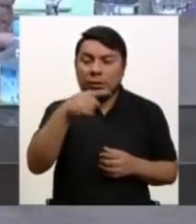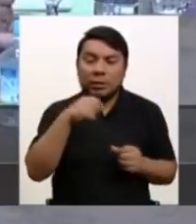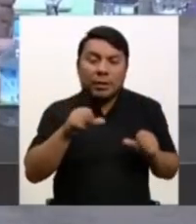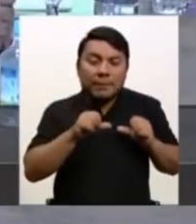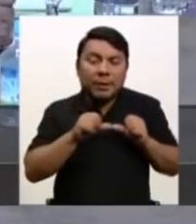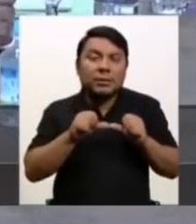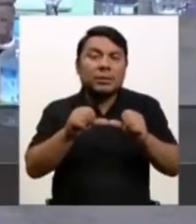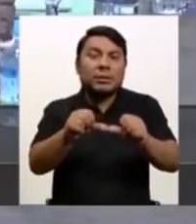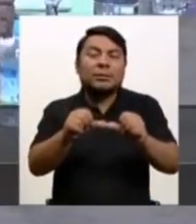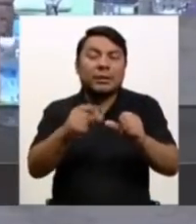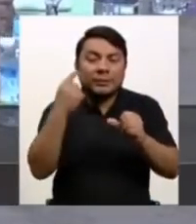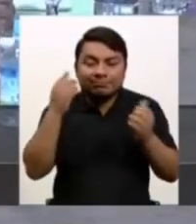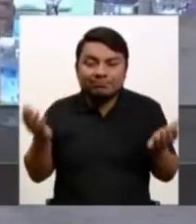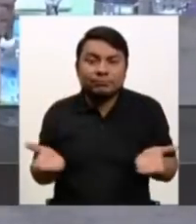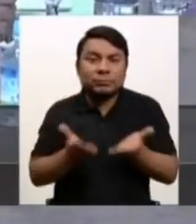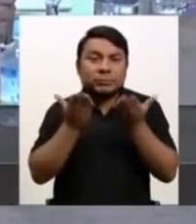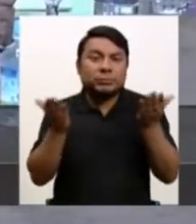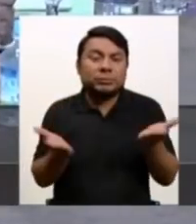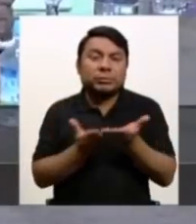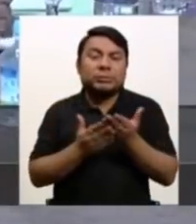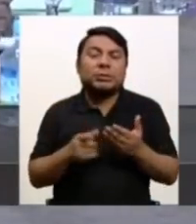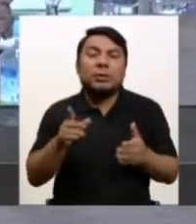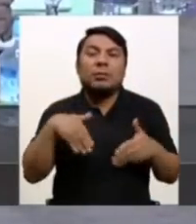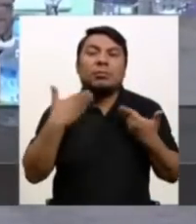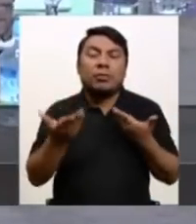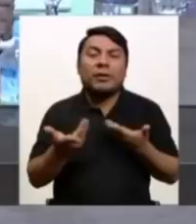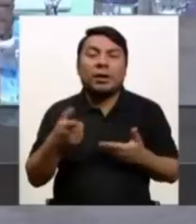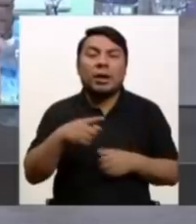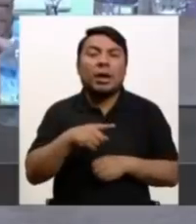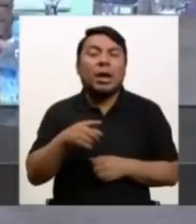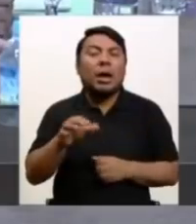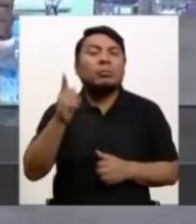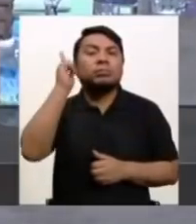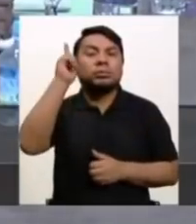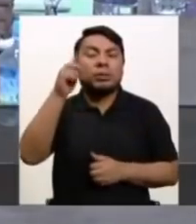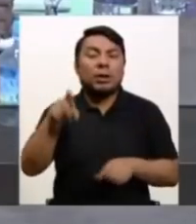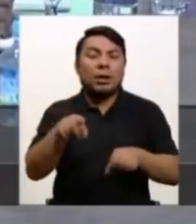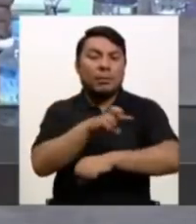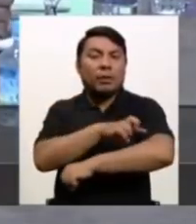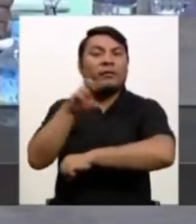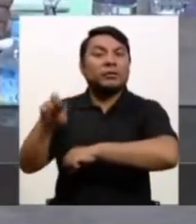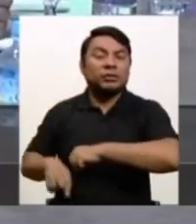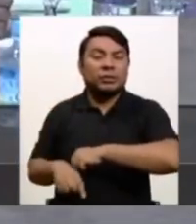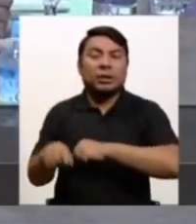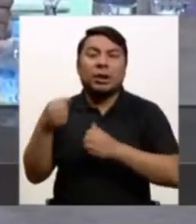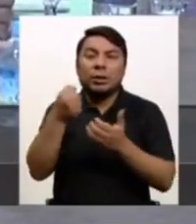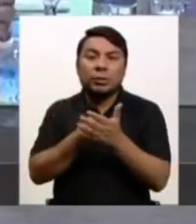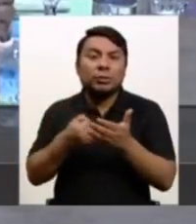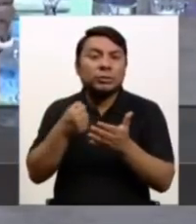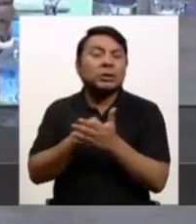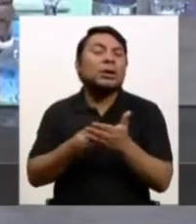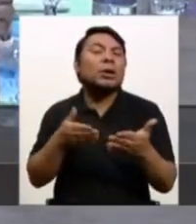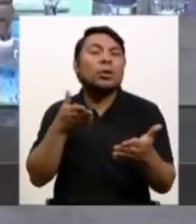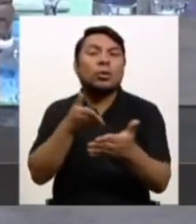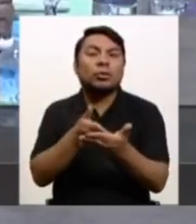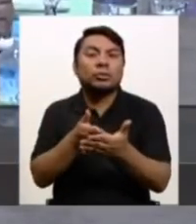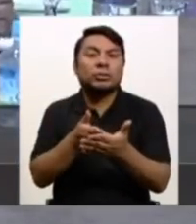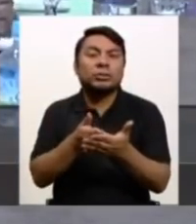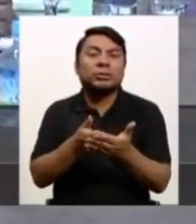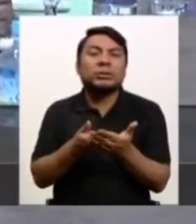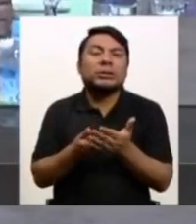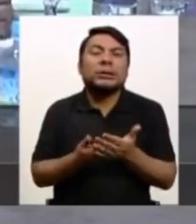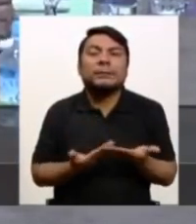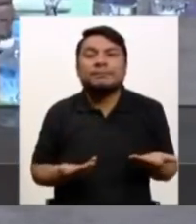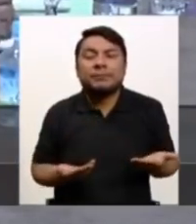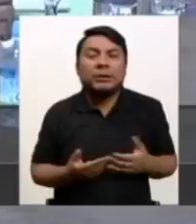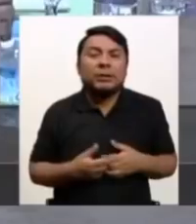mantener el dinamismo del comercio internacional y luchar contra las